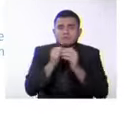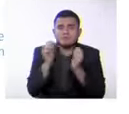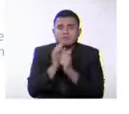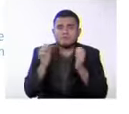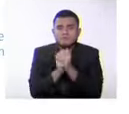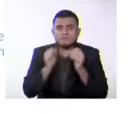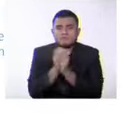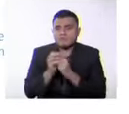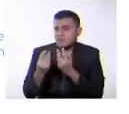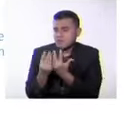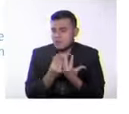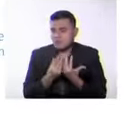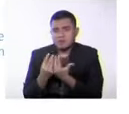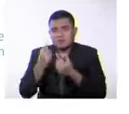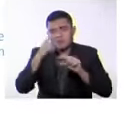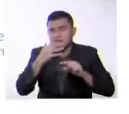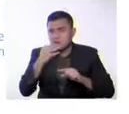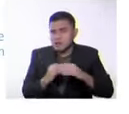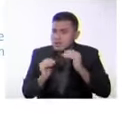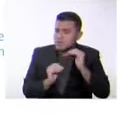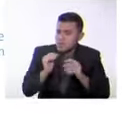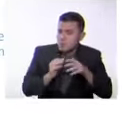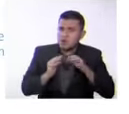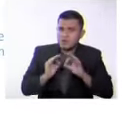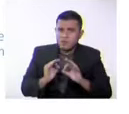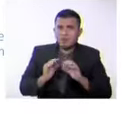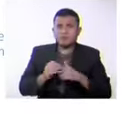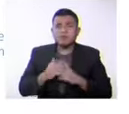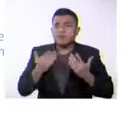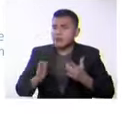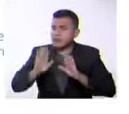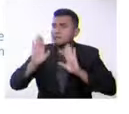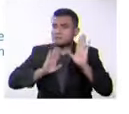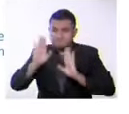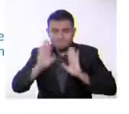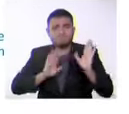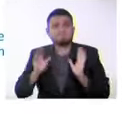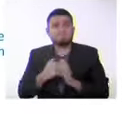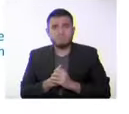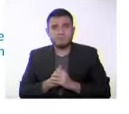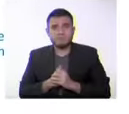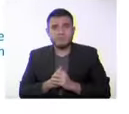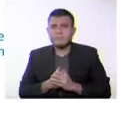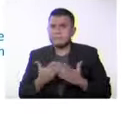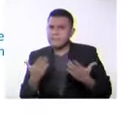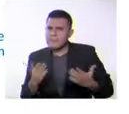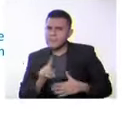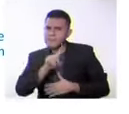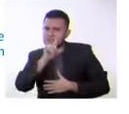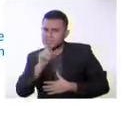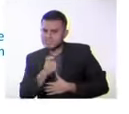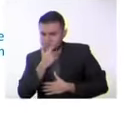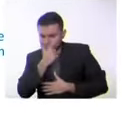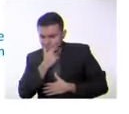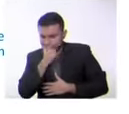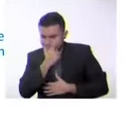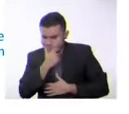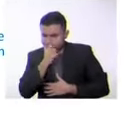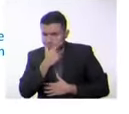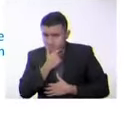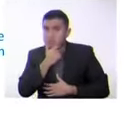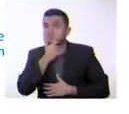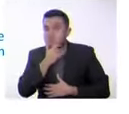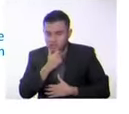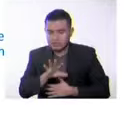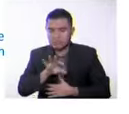Y además que dan participación. Una pregunta que nos puede ayudar a descartar o a